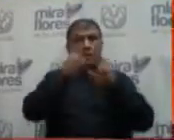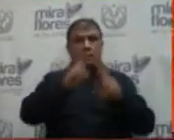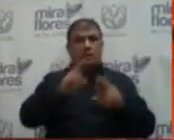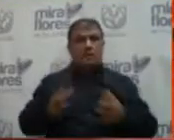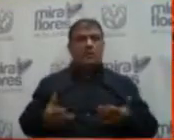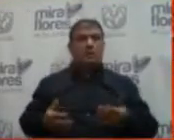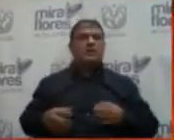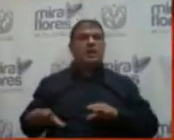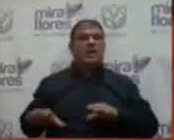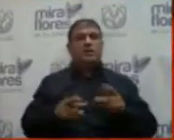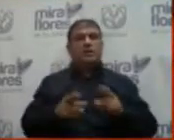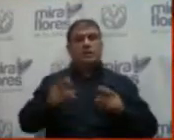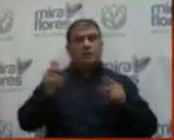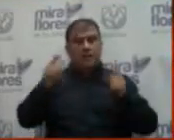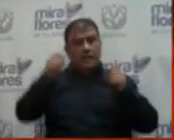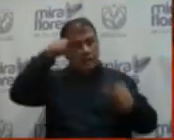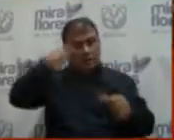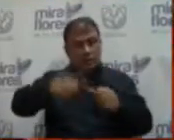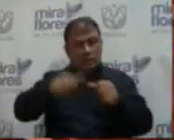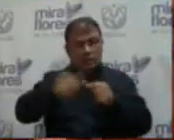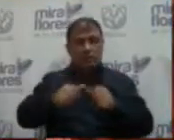en conmemoración del